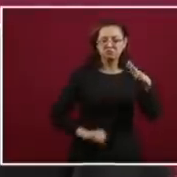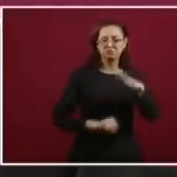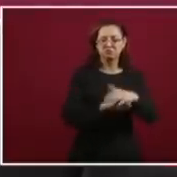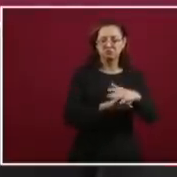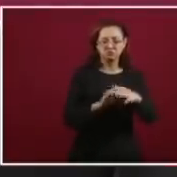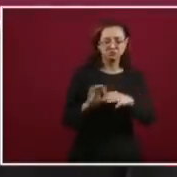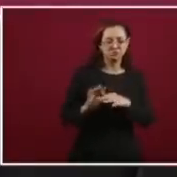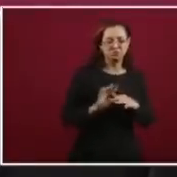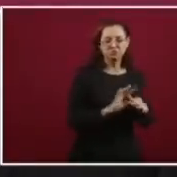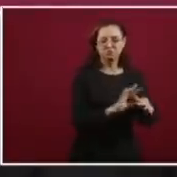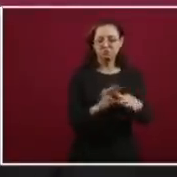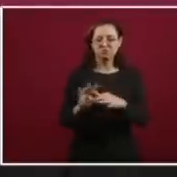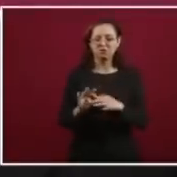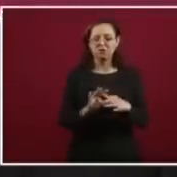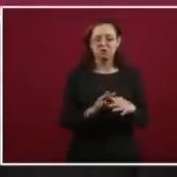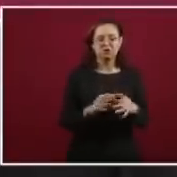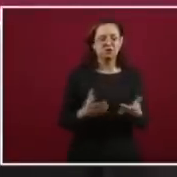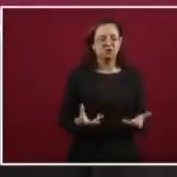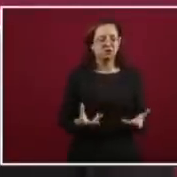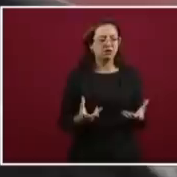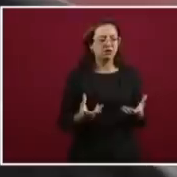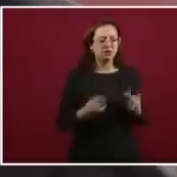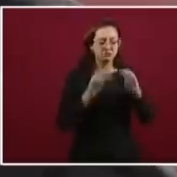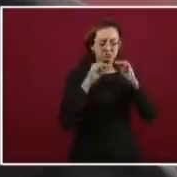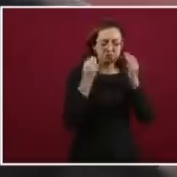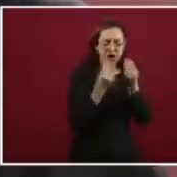tienen que recurrir a pagar